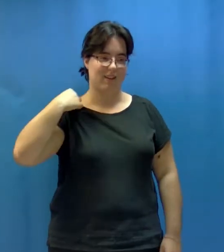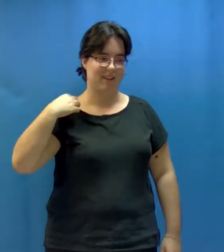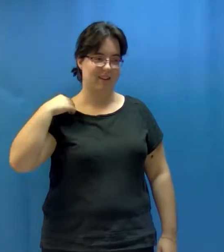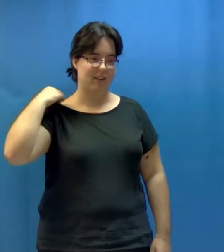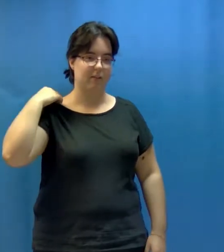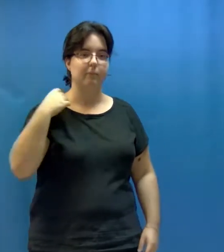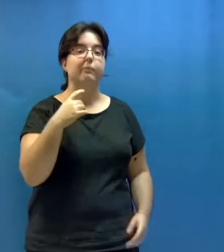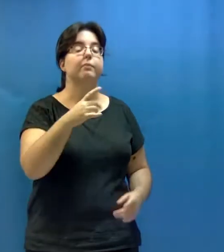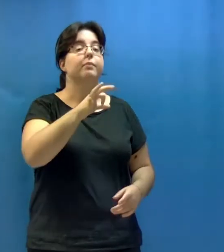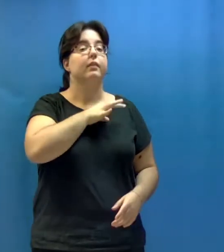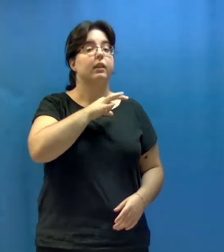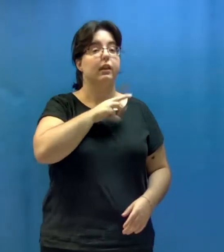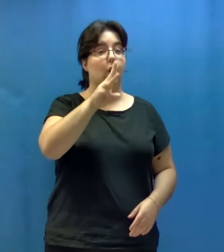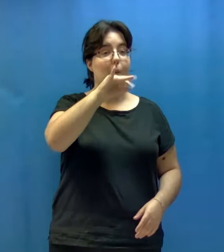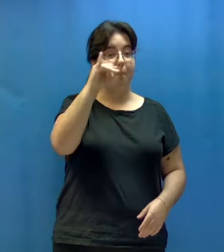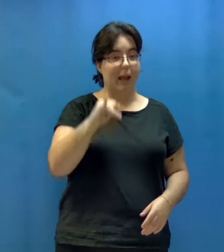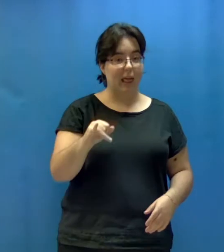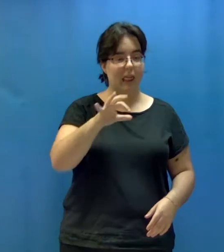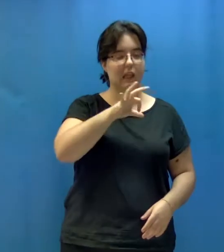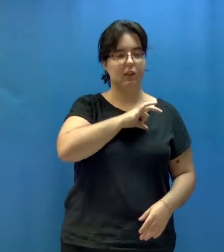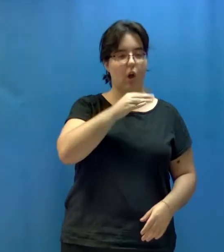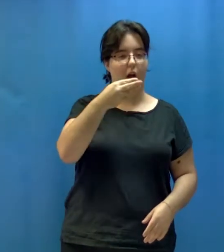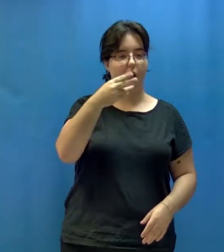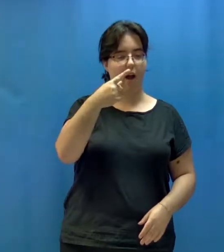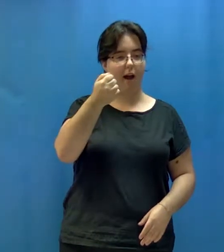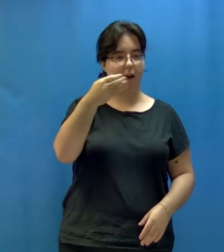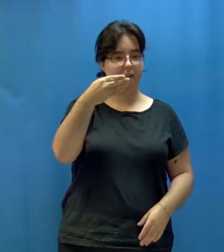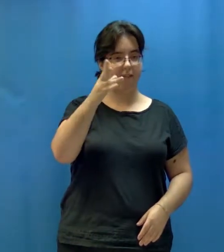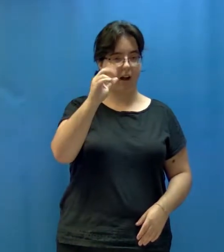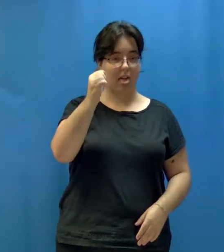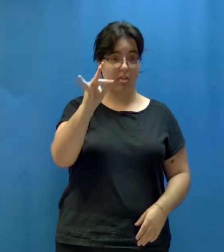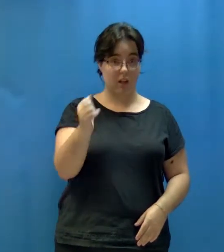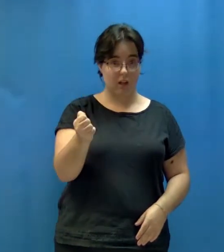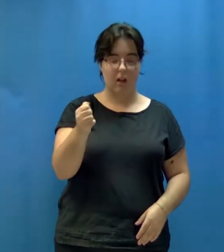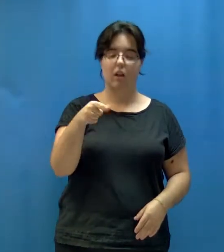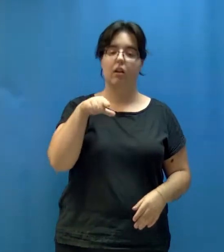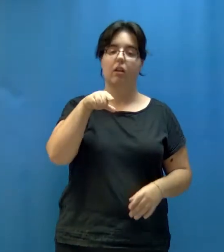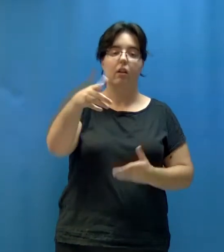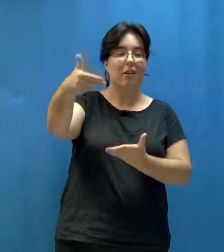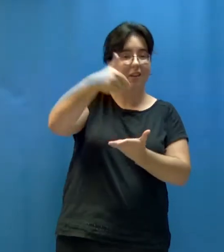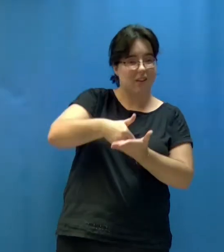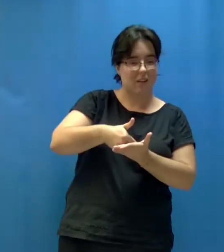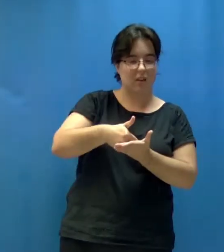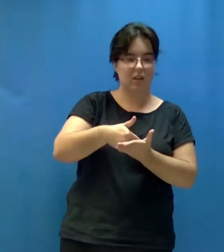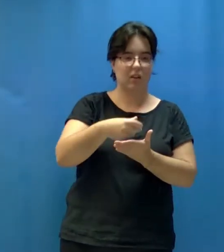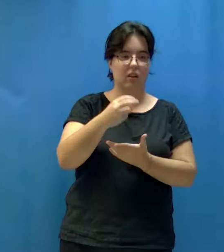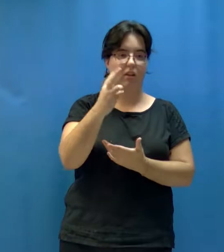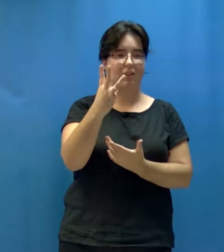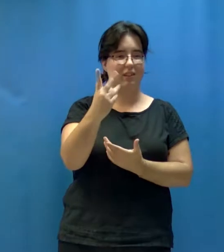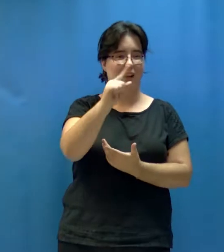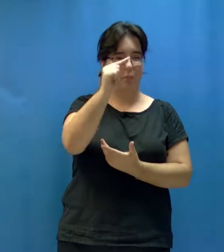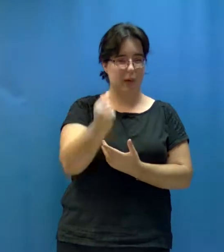Señor Pérez y señora Gabarda, vamos a ver, la petición de tres presupuestos